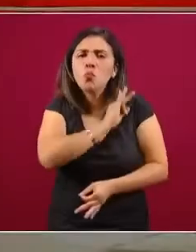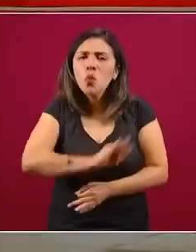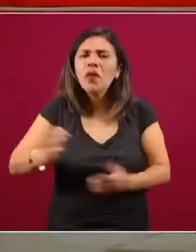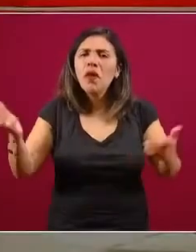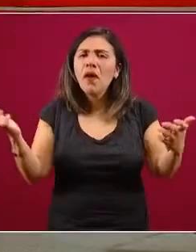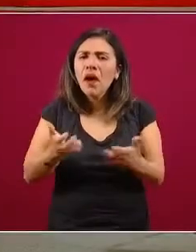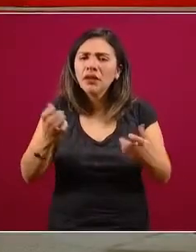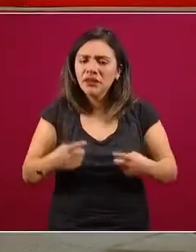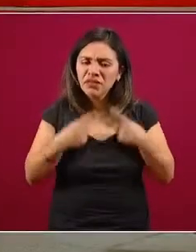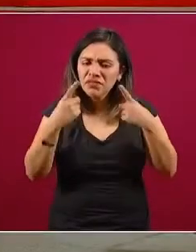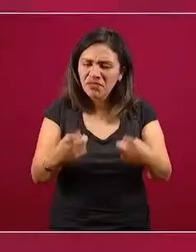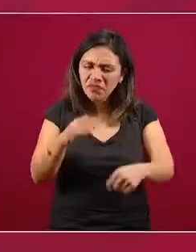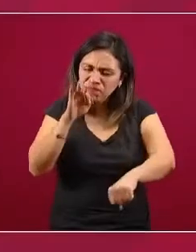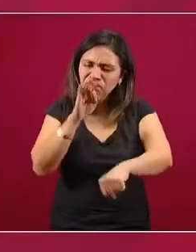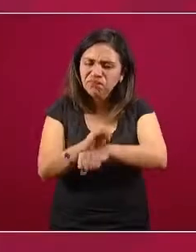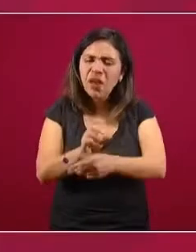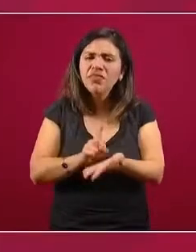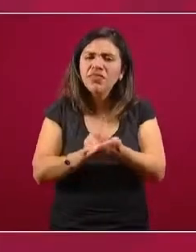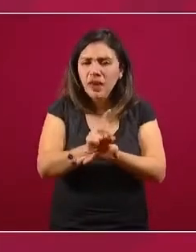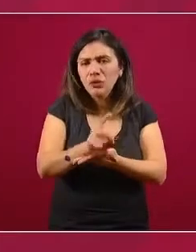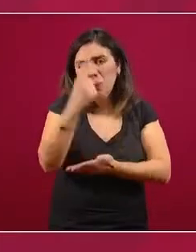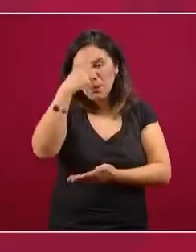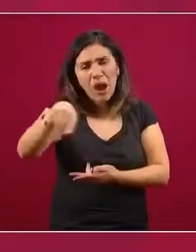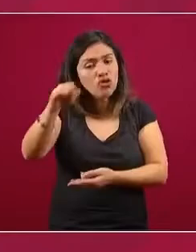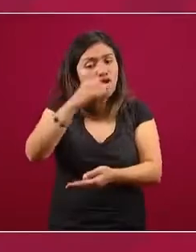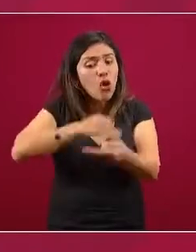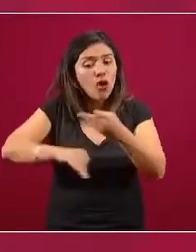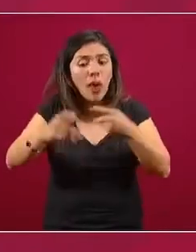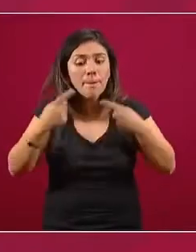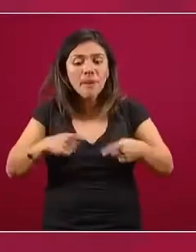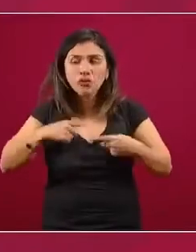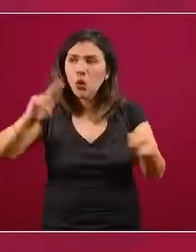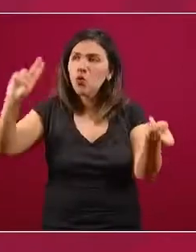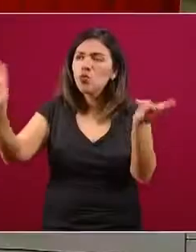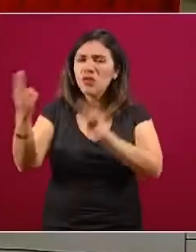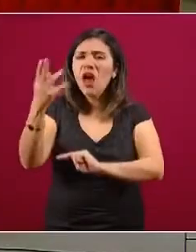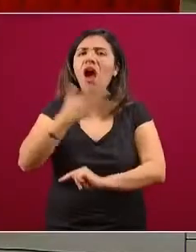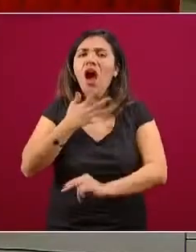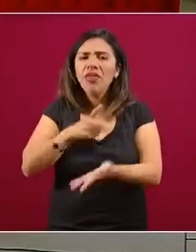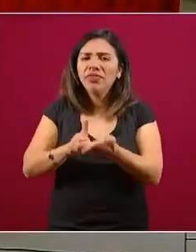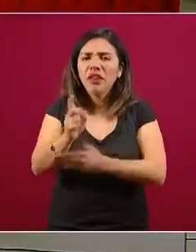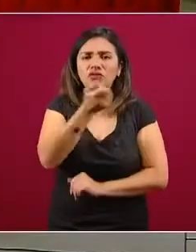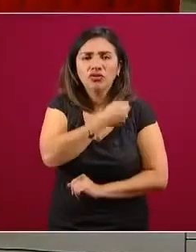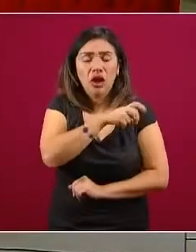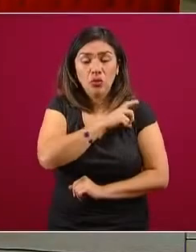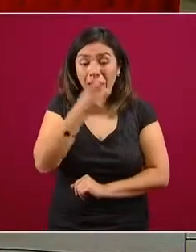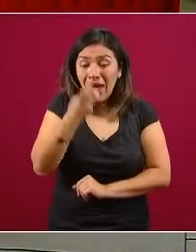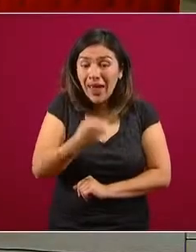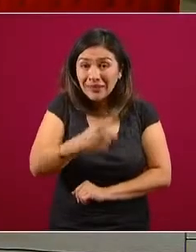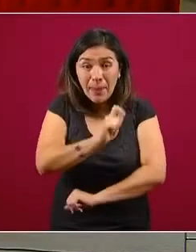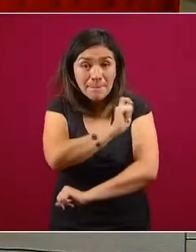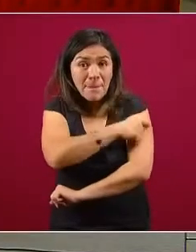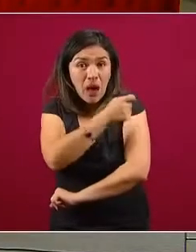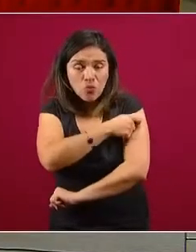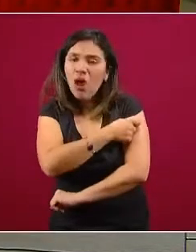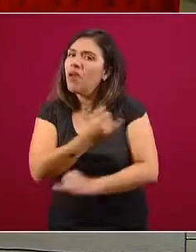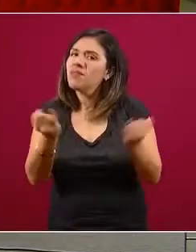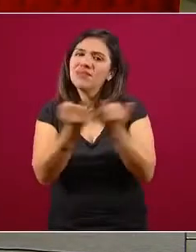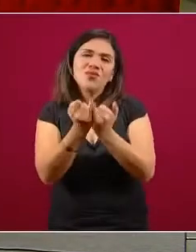capacidad de garantizar el derecho universal a la salud. Y este caso de la vacuna no